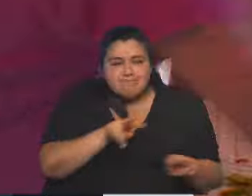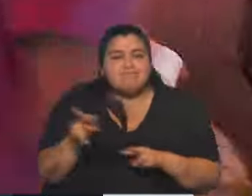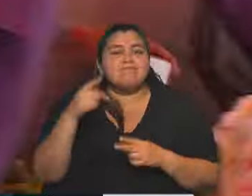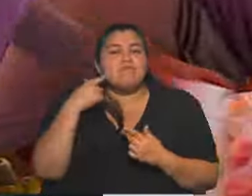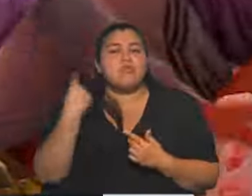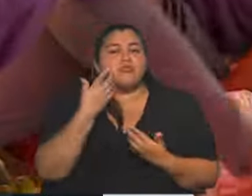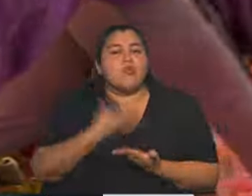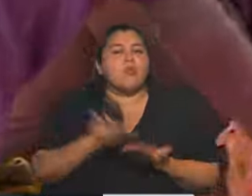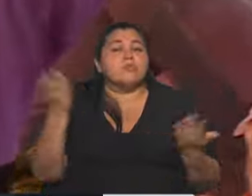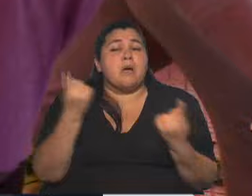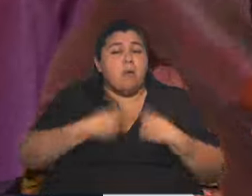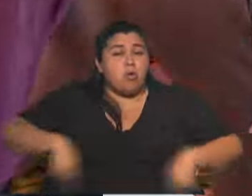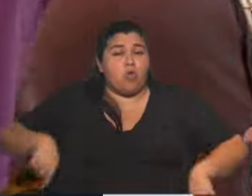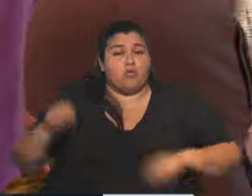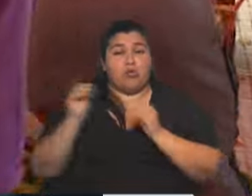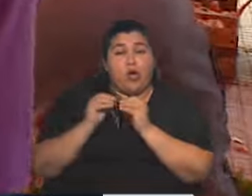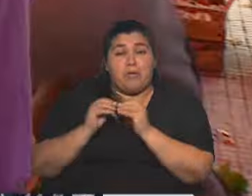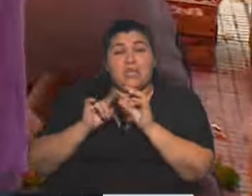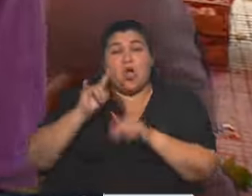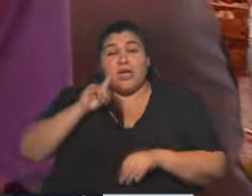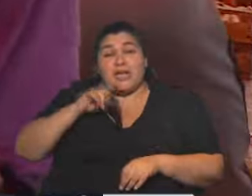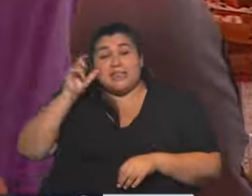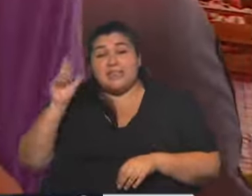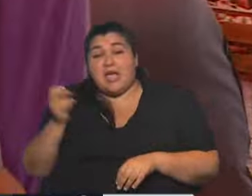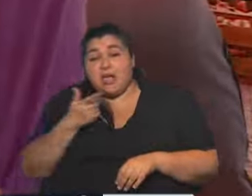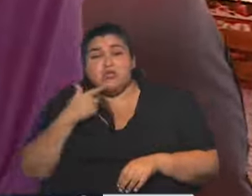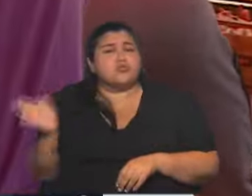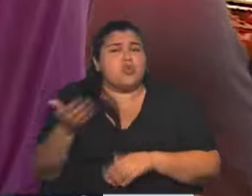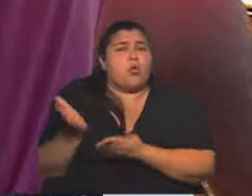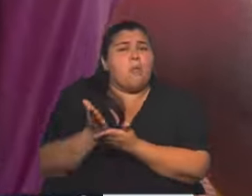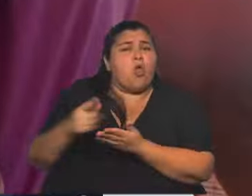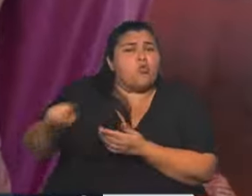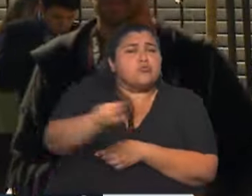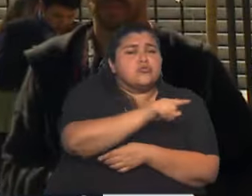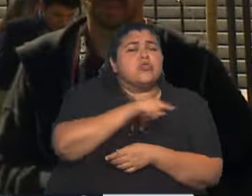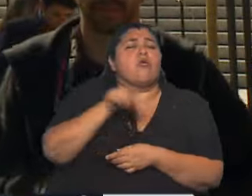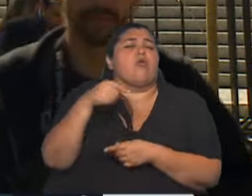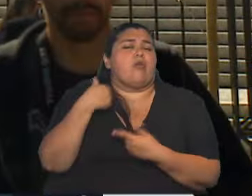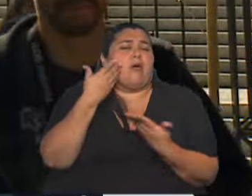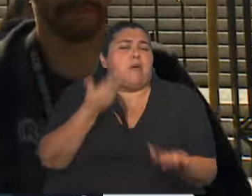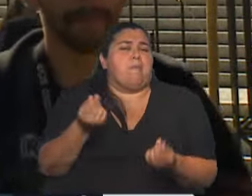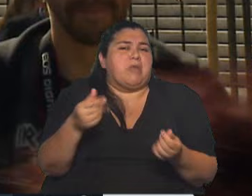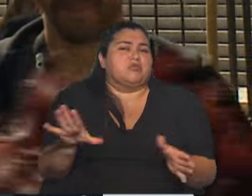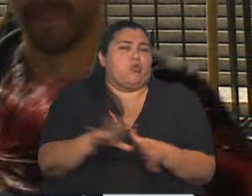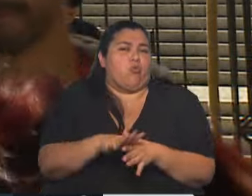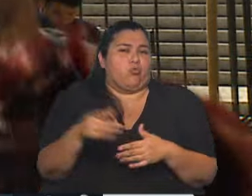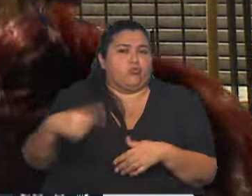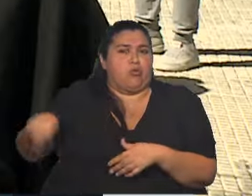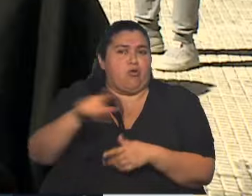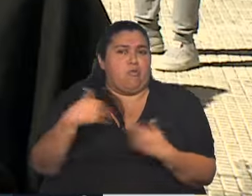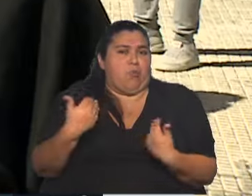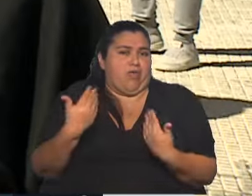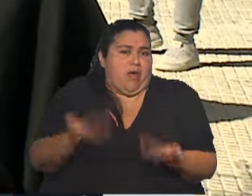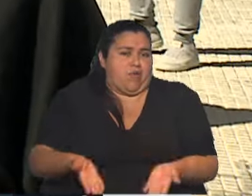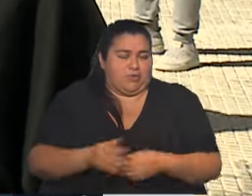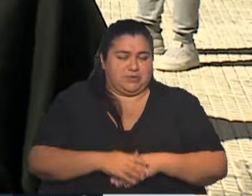los productos de los compañeros Quinteros y de todos los productores se pueden vender a precios justos y que la gente pueda aprovechar. En este caso, el